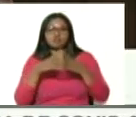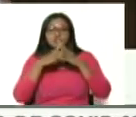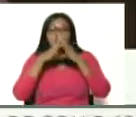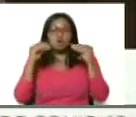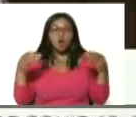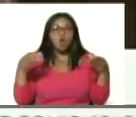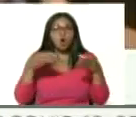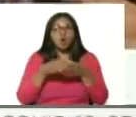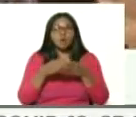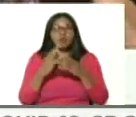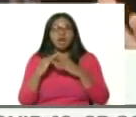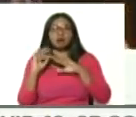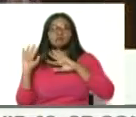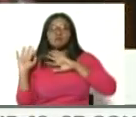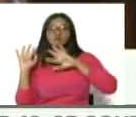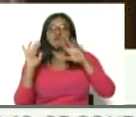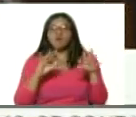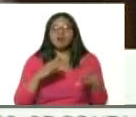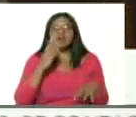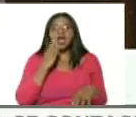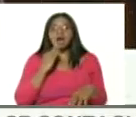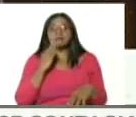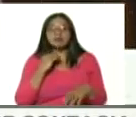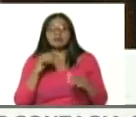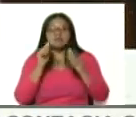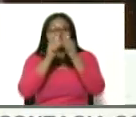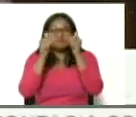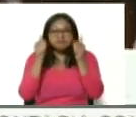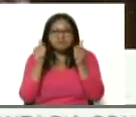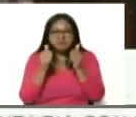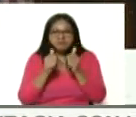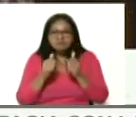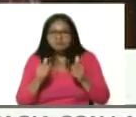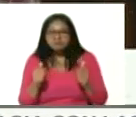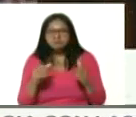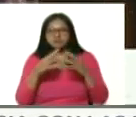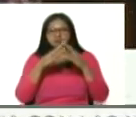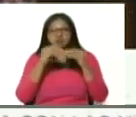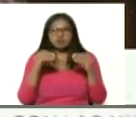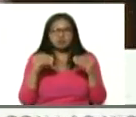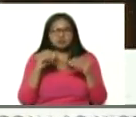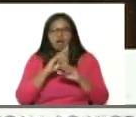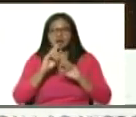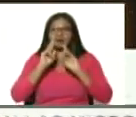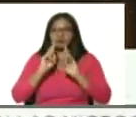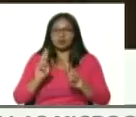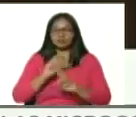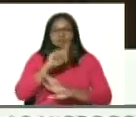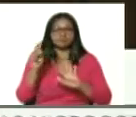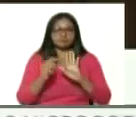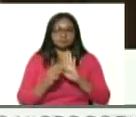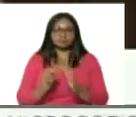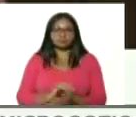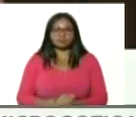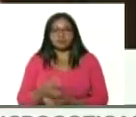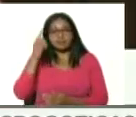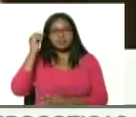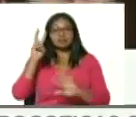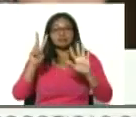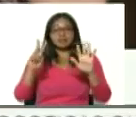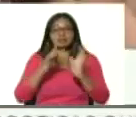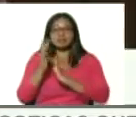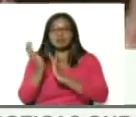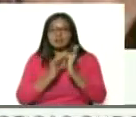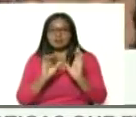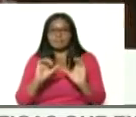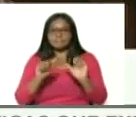reuniendo, han venido acercando las experiencias, sistematizándolas, y ya tenemos un resultado concreto. El día 7 de abril